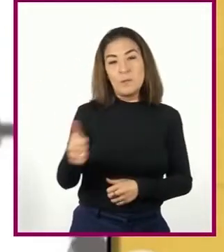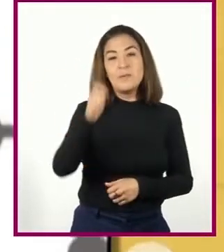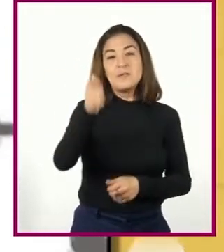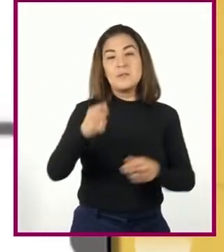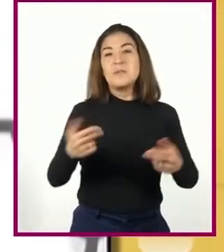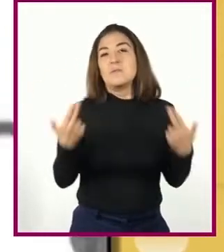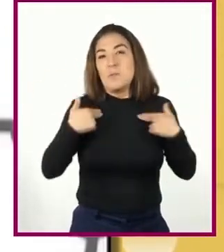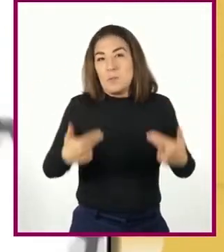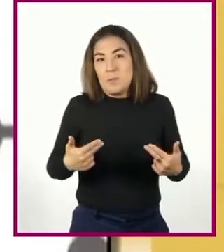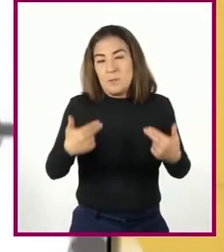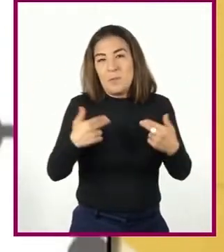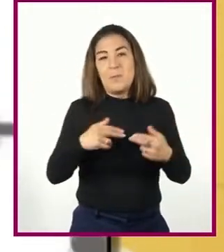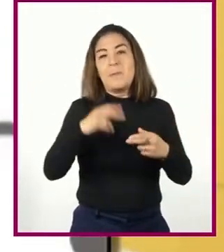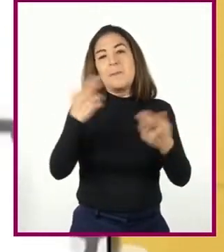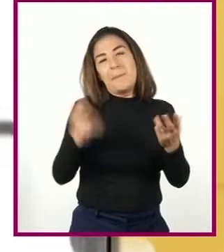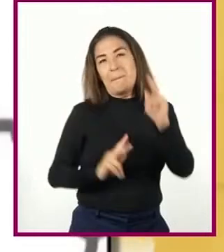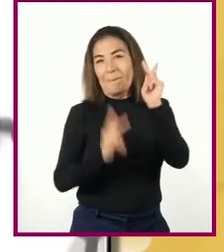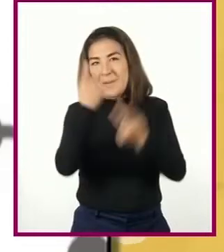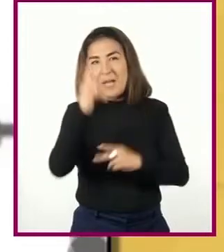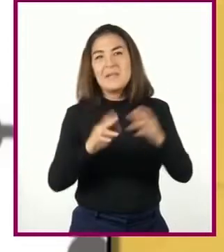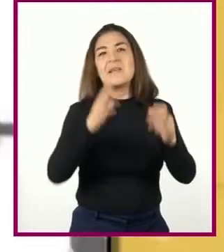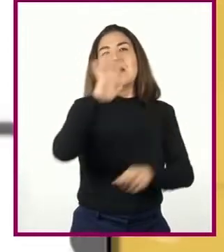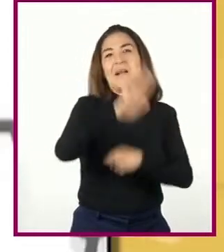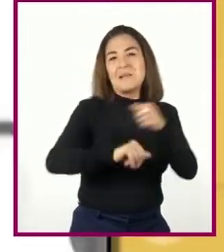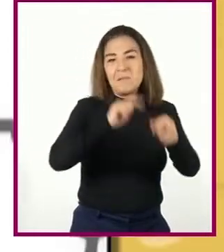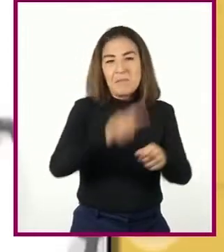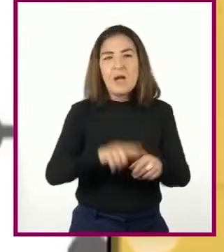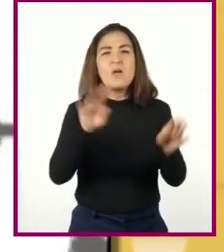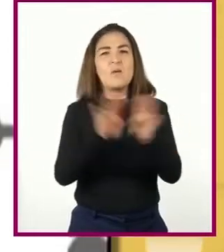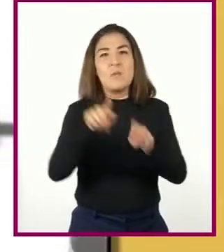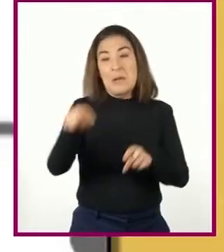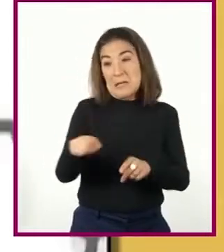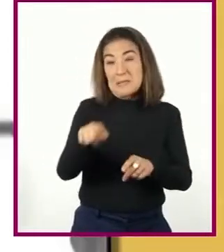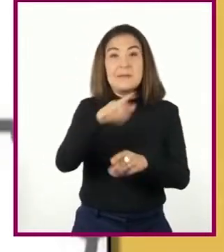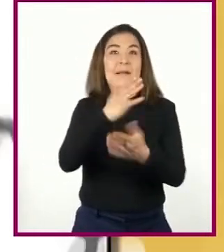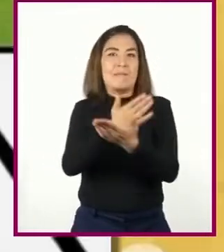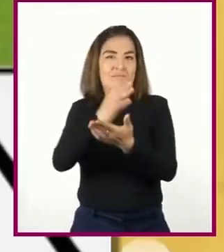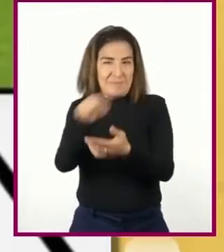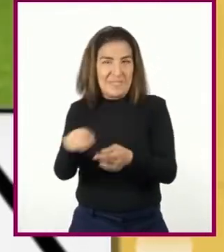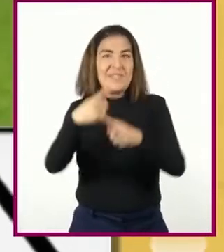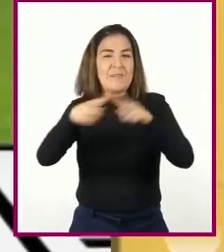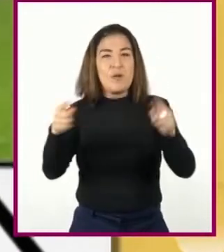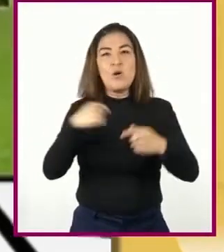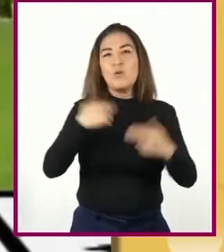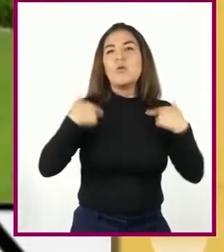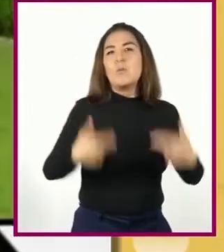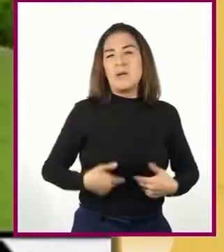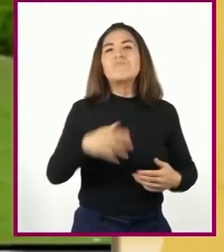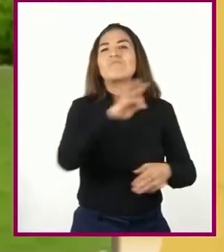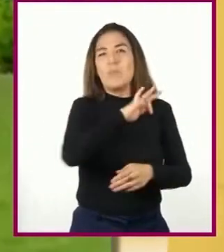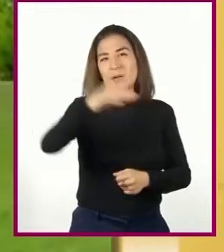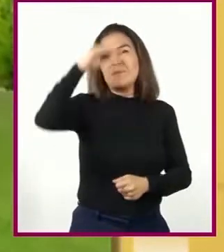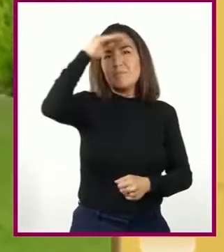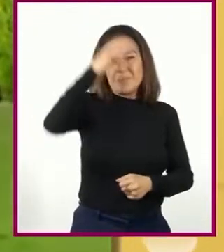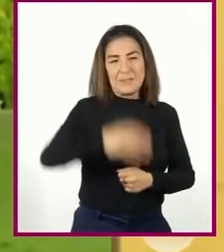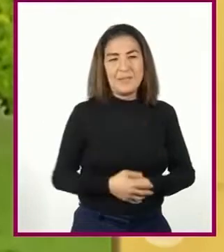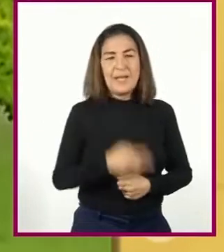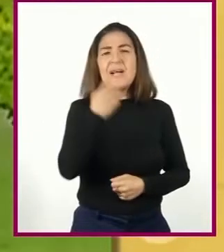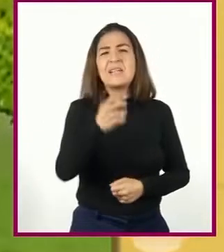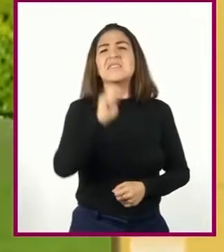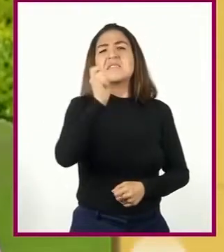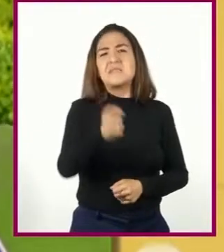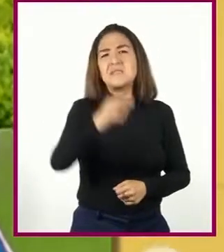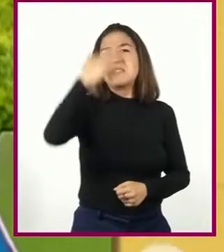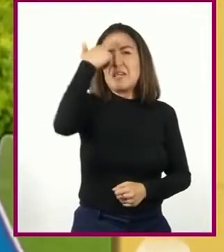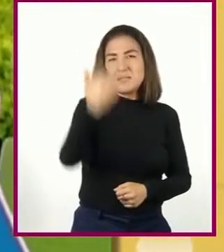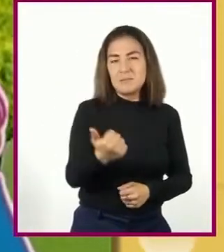seres vivos, los humanos podemos usar la razón para reflexionar sobre nuestros actos. La razón juega un papel muy importante para